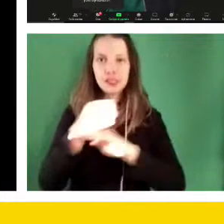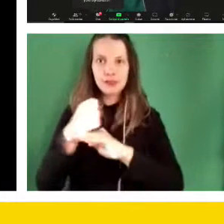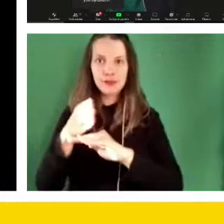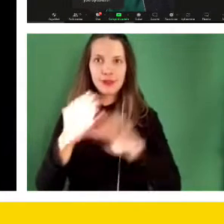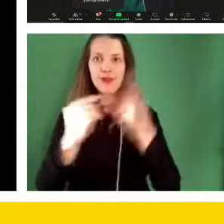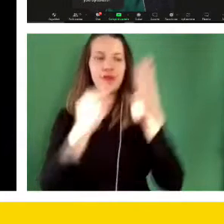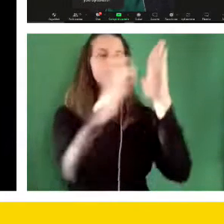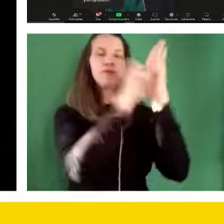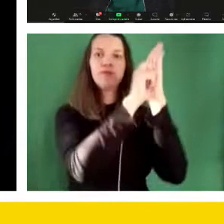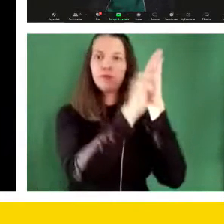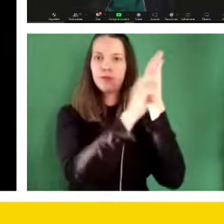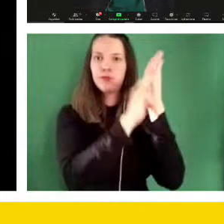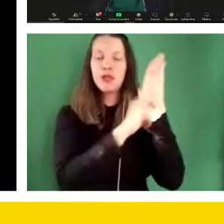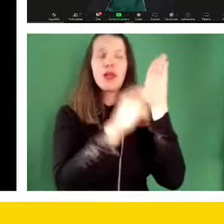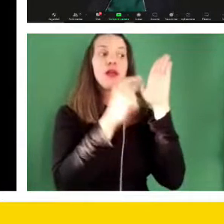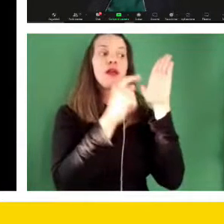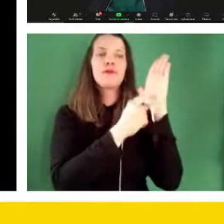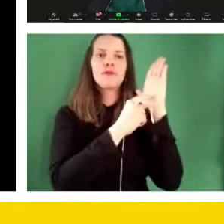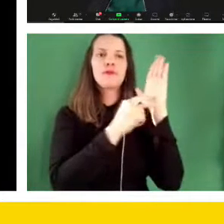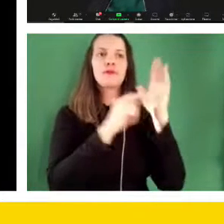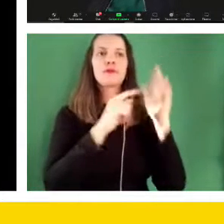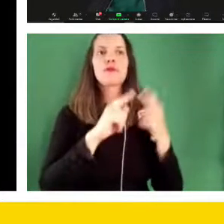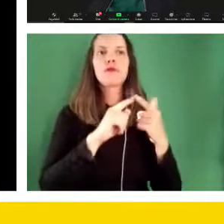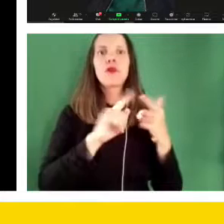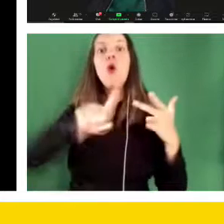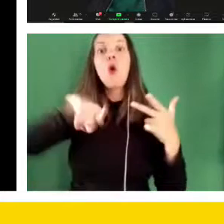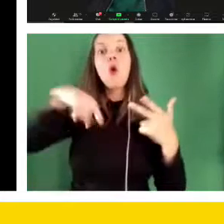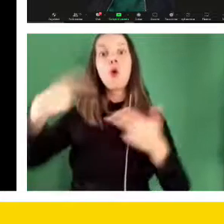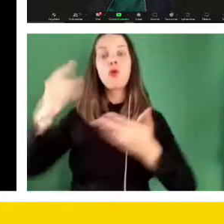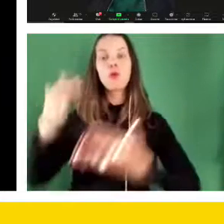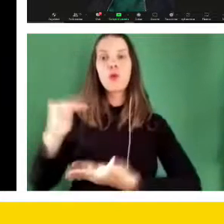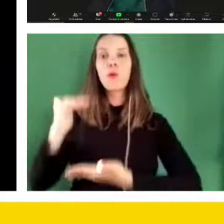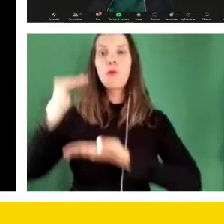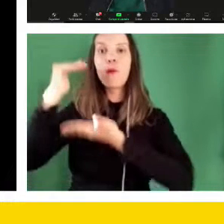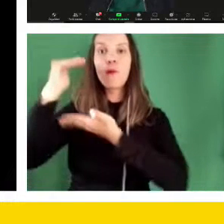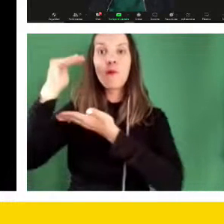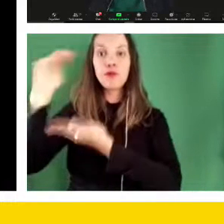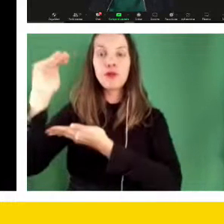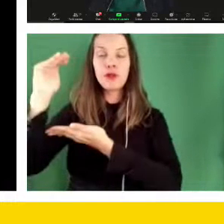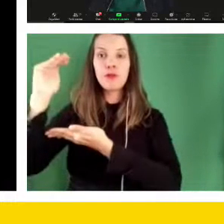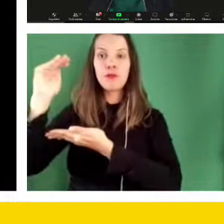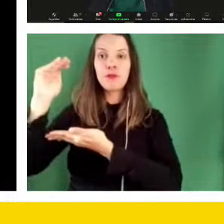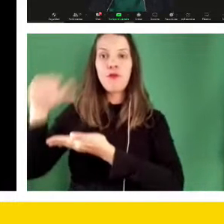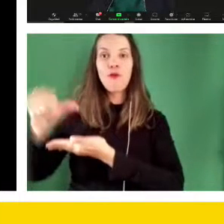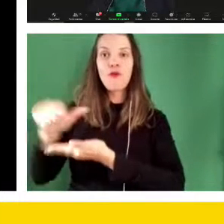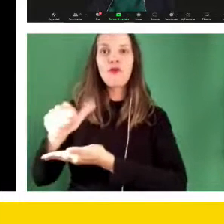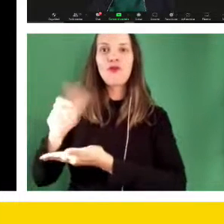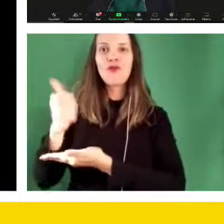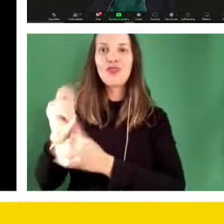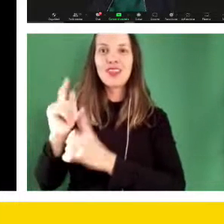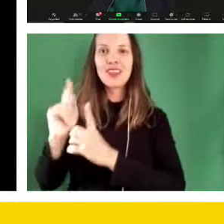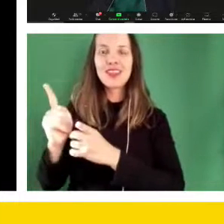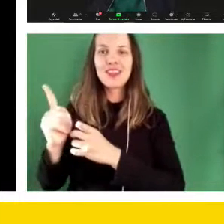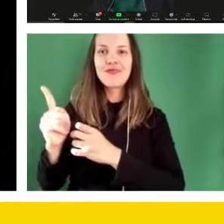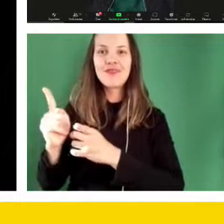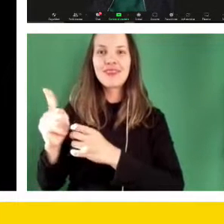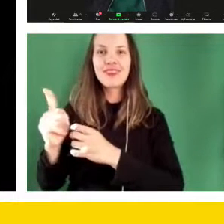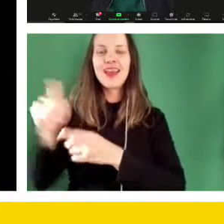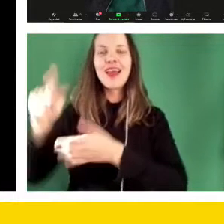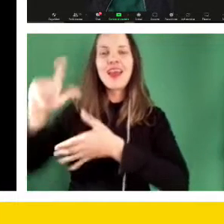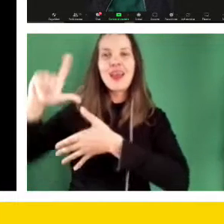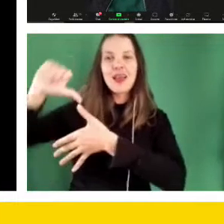y ganamos la primera edición de lo que en ese momento eran los premios iberoamericanos a la accesibilidad